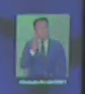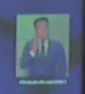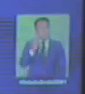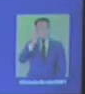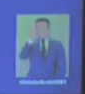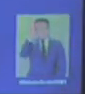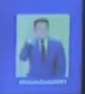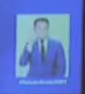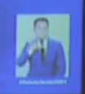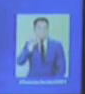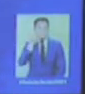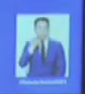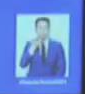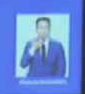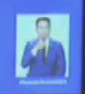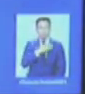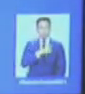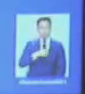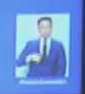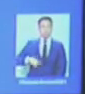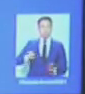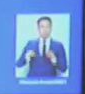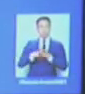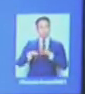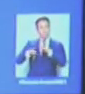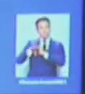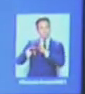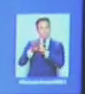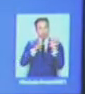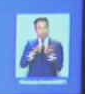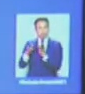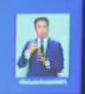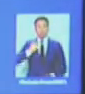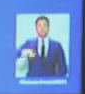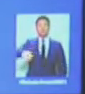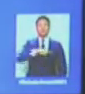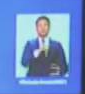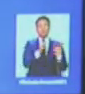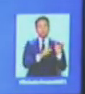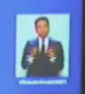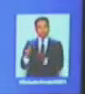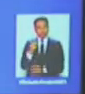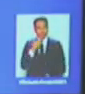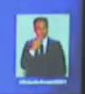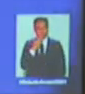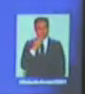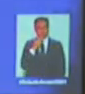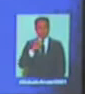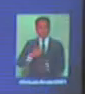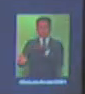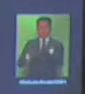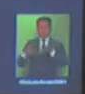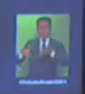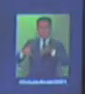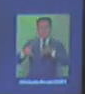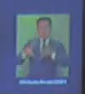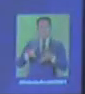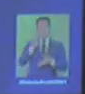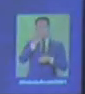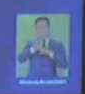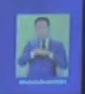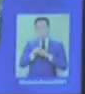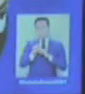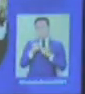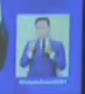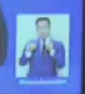la primera magistratura de la Nación. Sin embargo, para una de nuestras televidentes, Rosa Esther Novoa González, ganó Marco